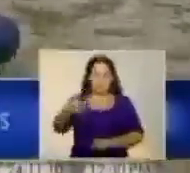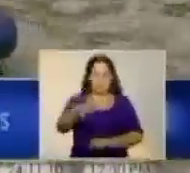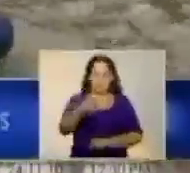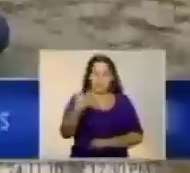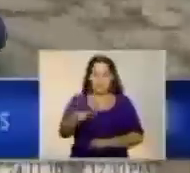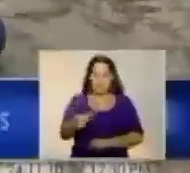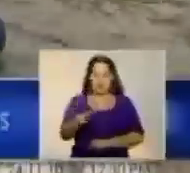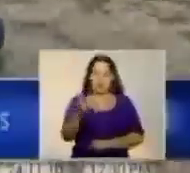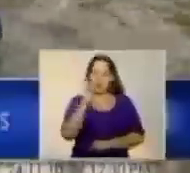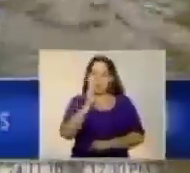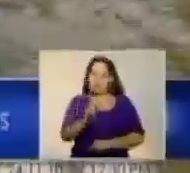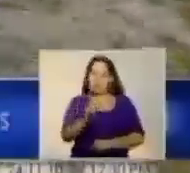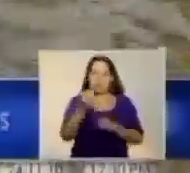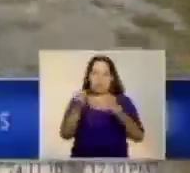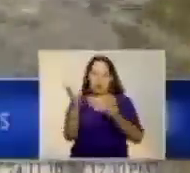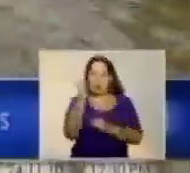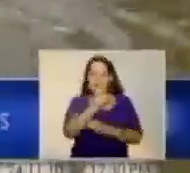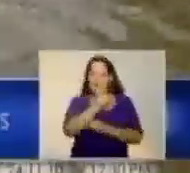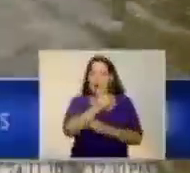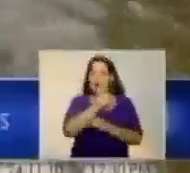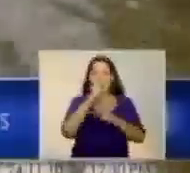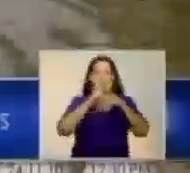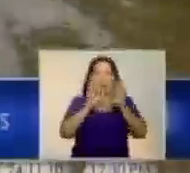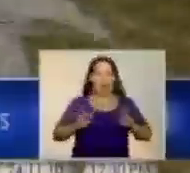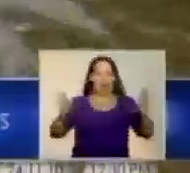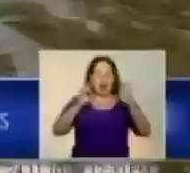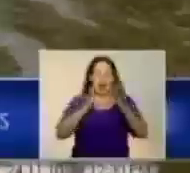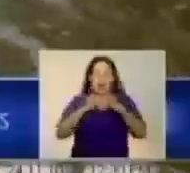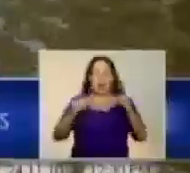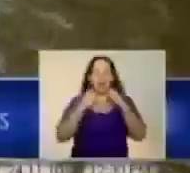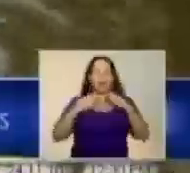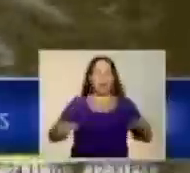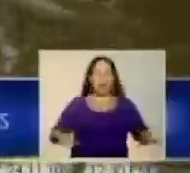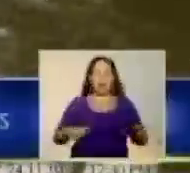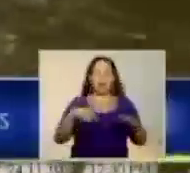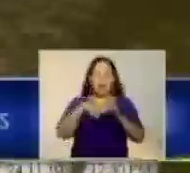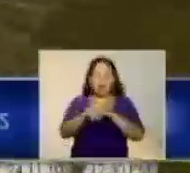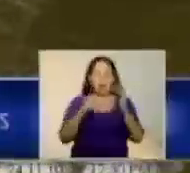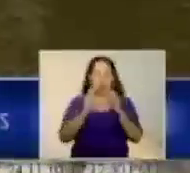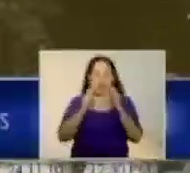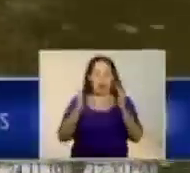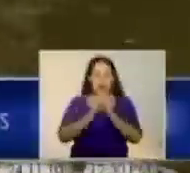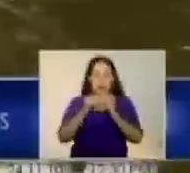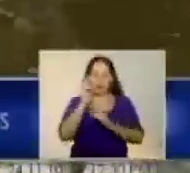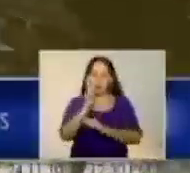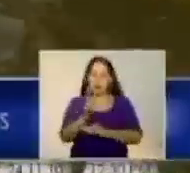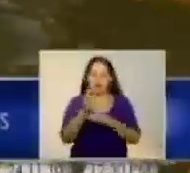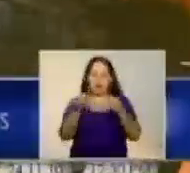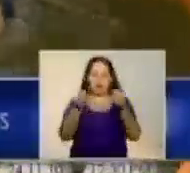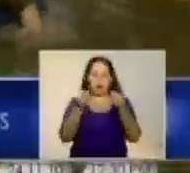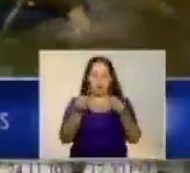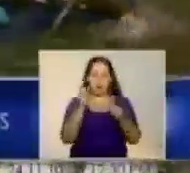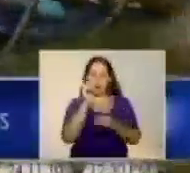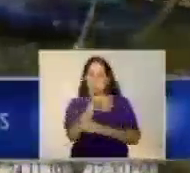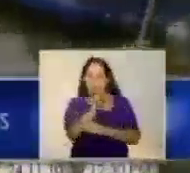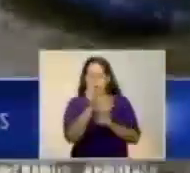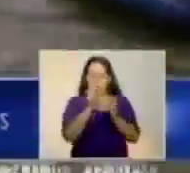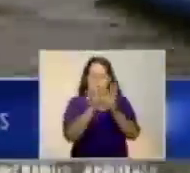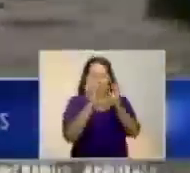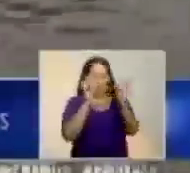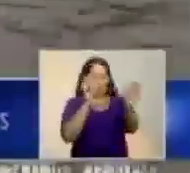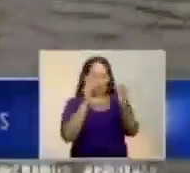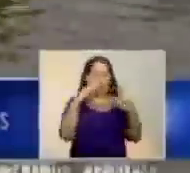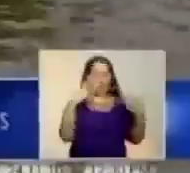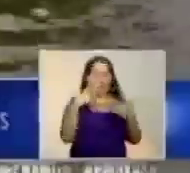han quedado sin ninguno de los enseres dentro de sus viviendas. Vamos a enfocar un poquito hacia allá porque